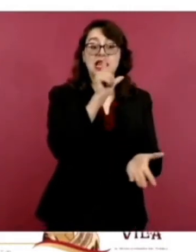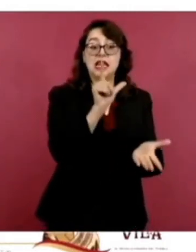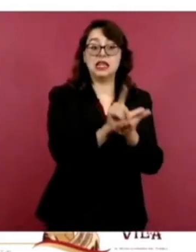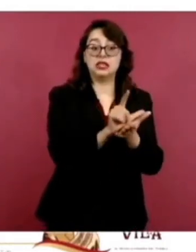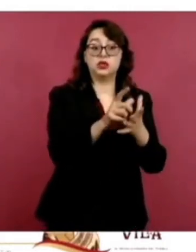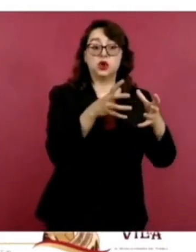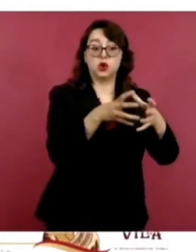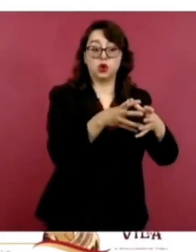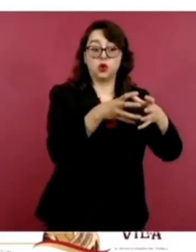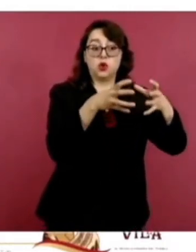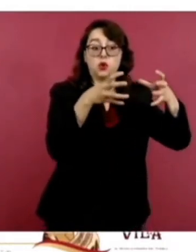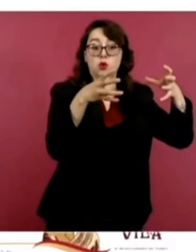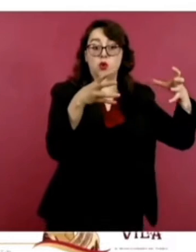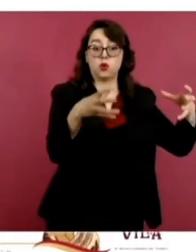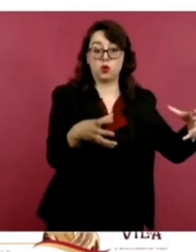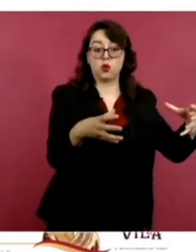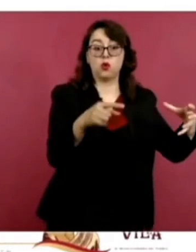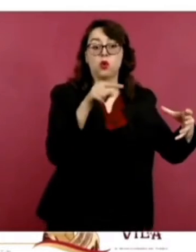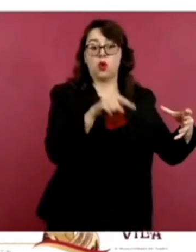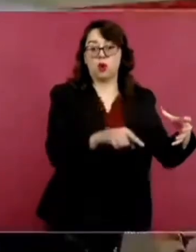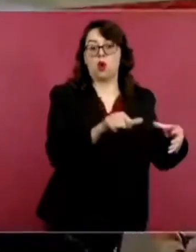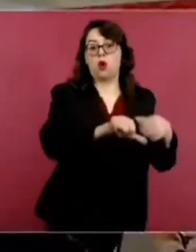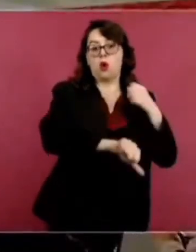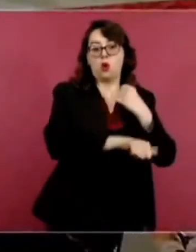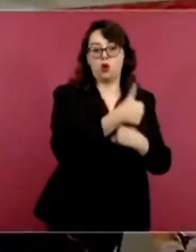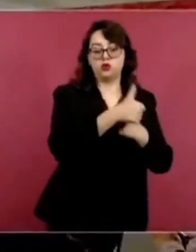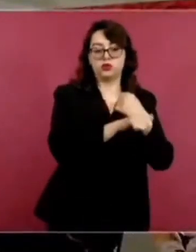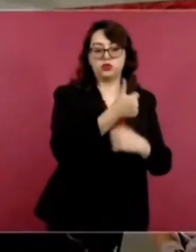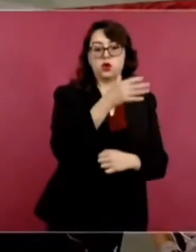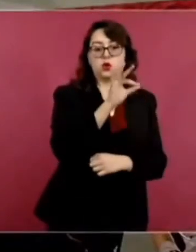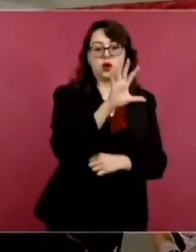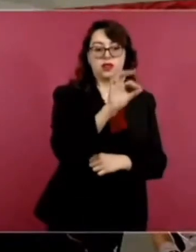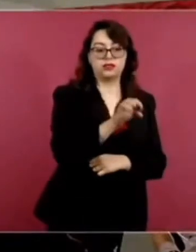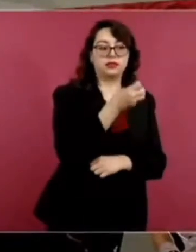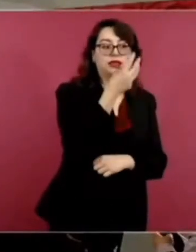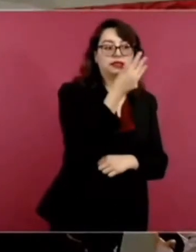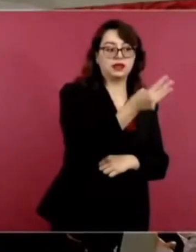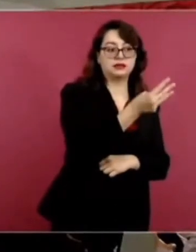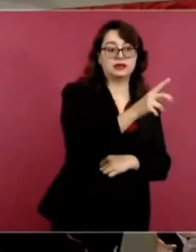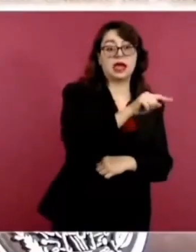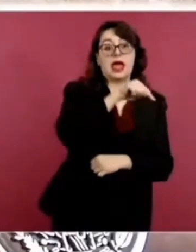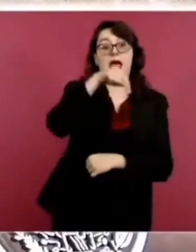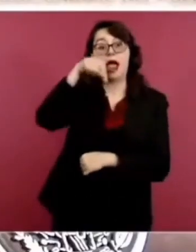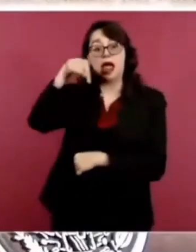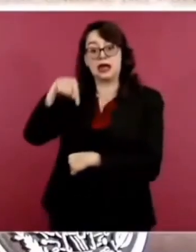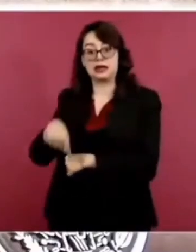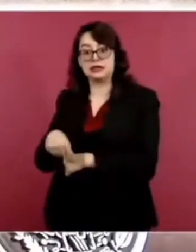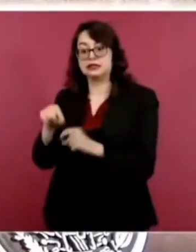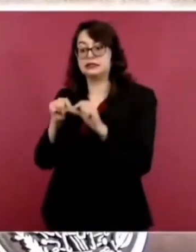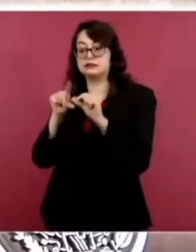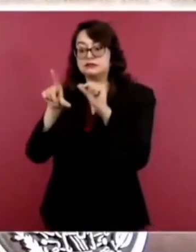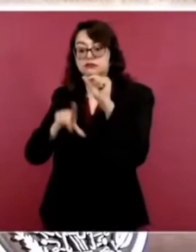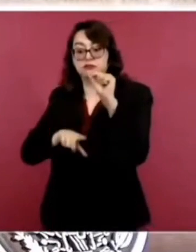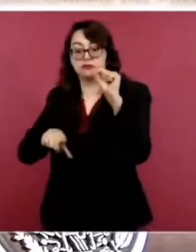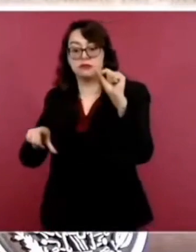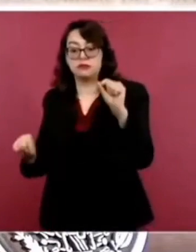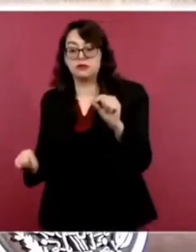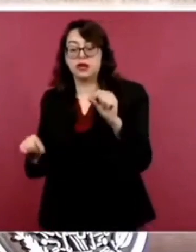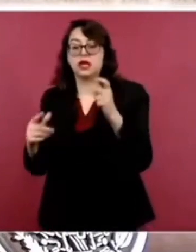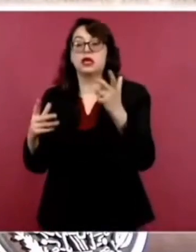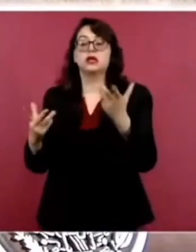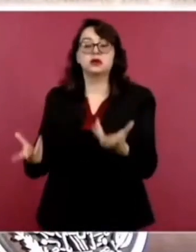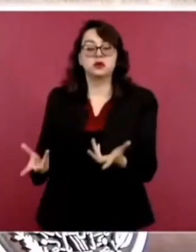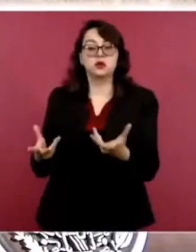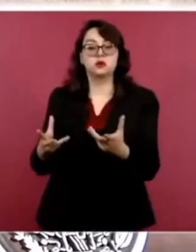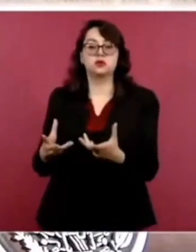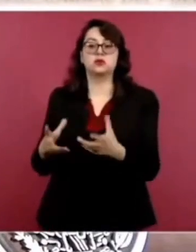convertido a litros y a pesos once pesos con cuarenta y tres centavos el promedio de las 220 regiones en